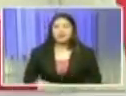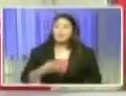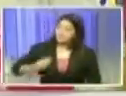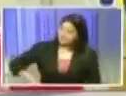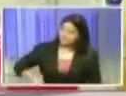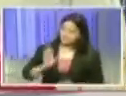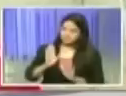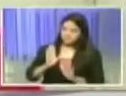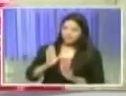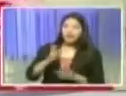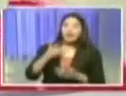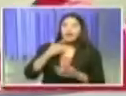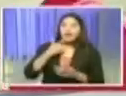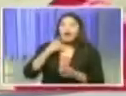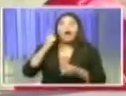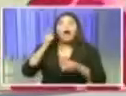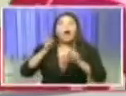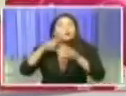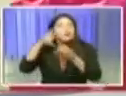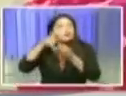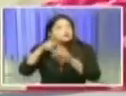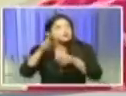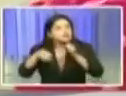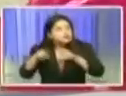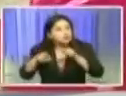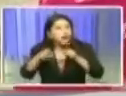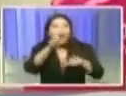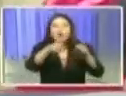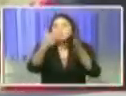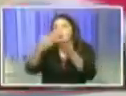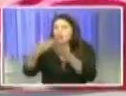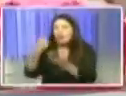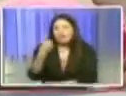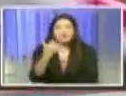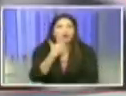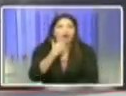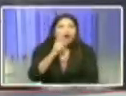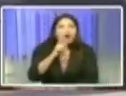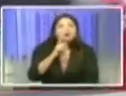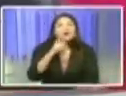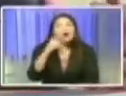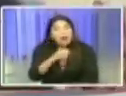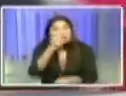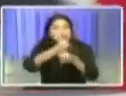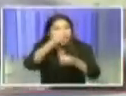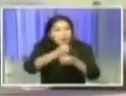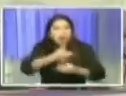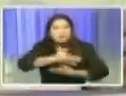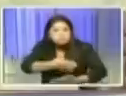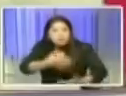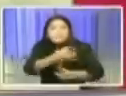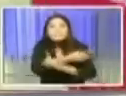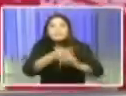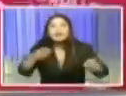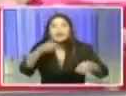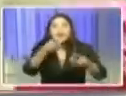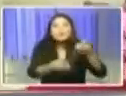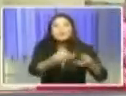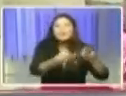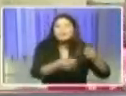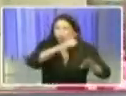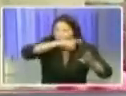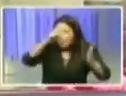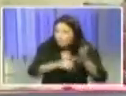Presidente, tenemos algunas debilidades en muchas unidades educativas porque se da el trabajo, se cumple, pero en la hora de la producción